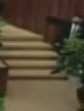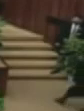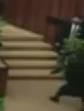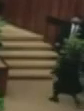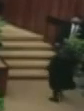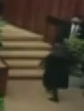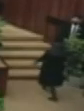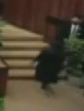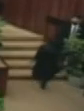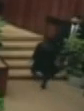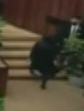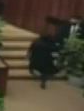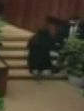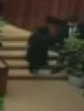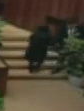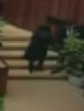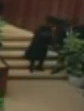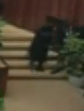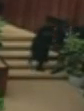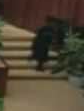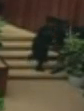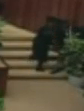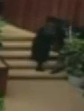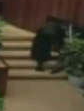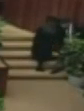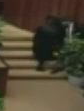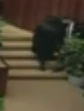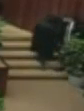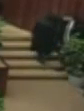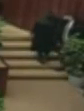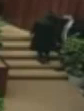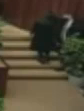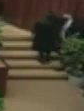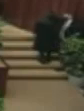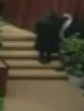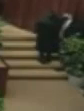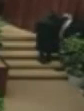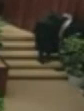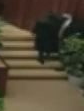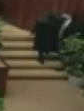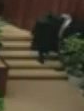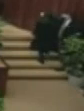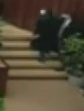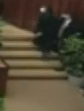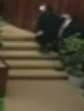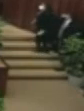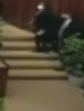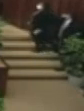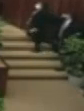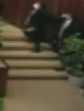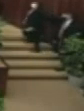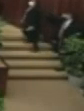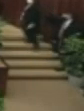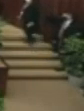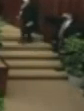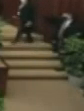Tierra, y se está desarrollando en La Paz, Bolivia. Allí le comentábamos que es